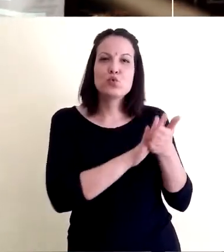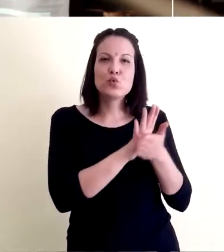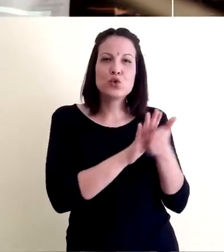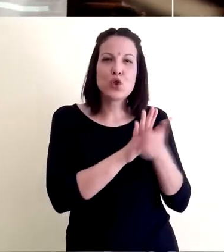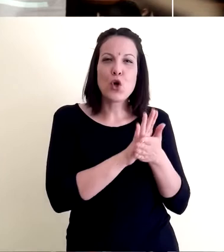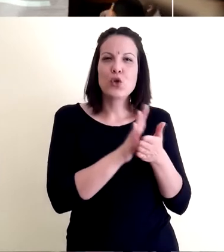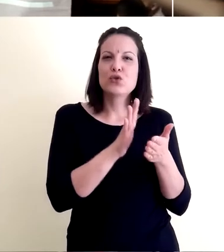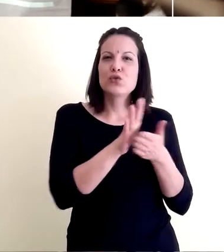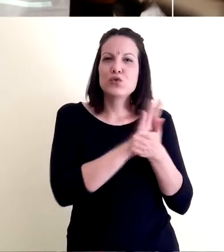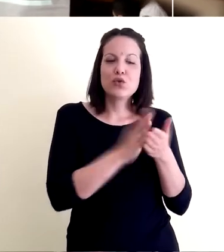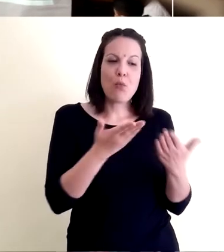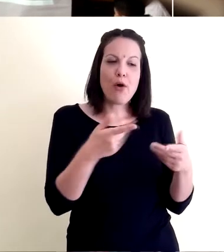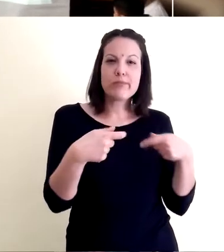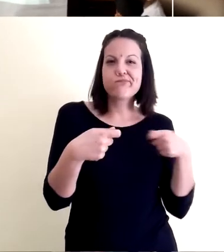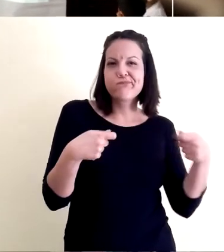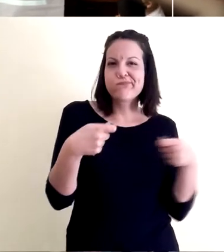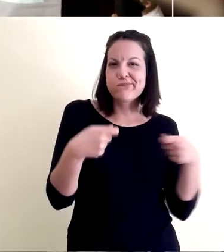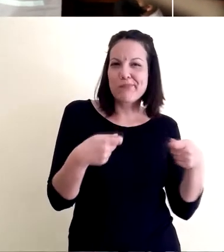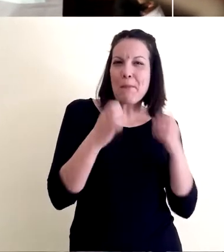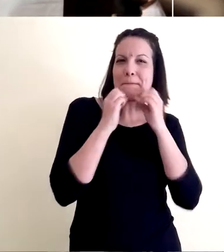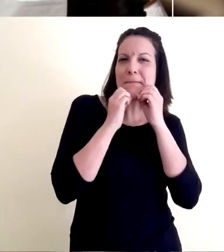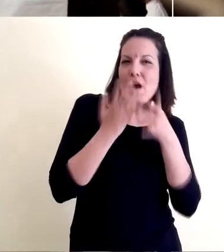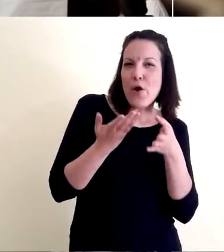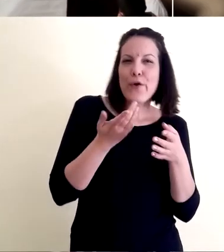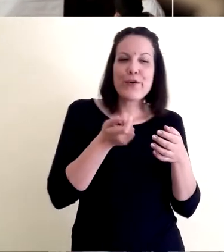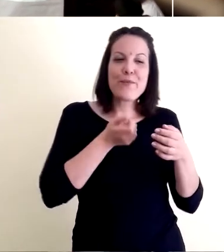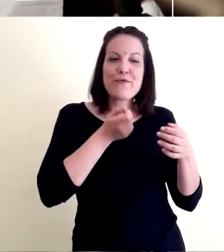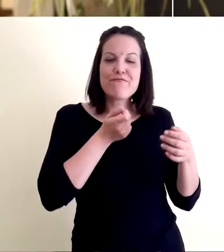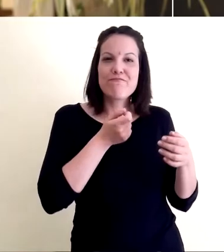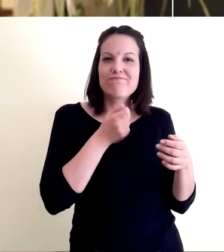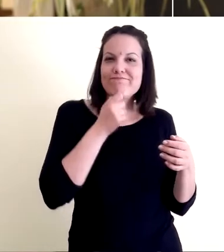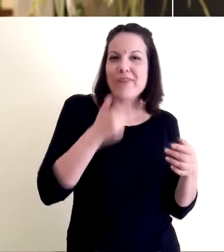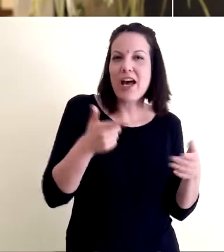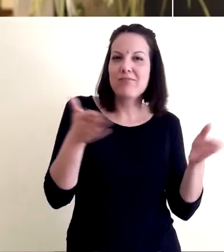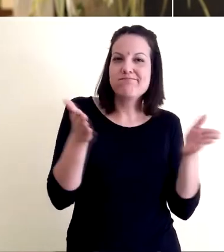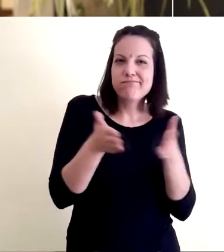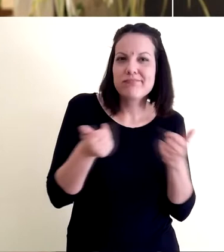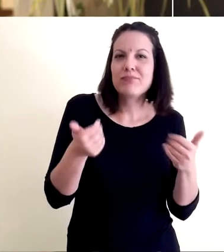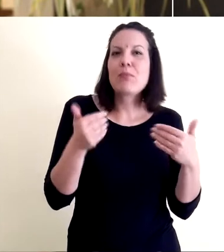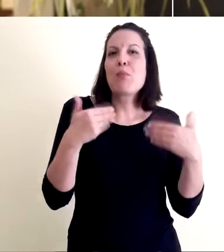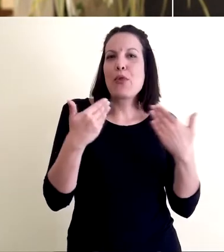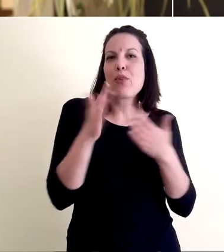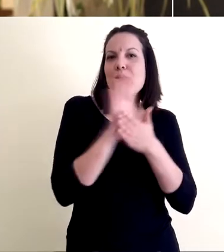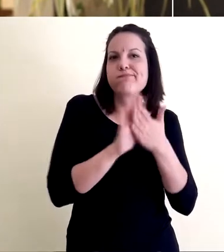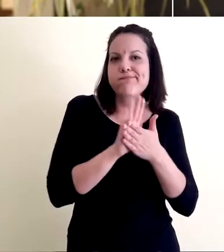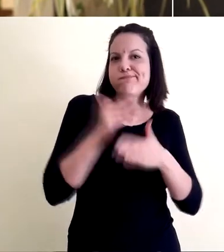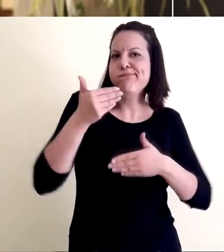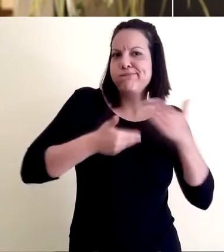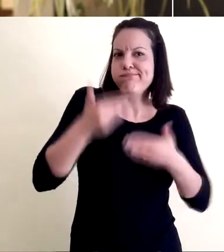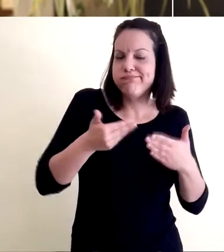adaptación o que tienen una recuperación mucho más fácil y más rápida por el mismo momento evolutivo, hay también